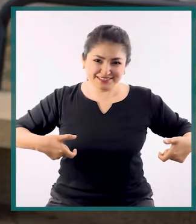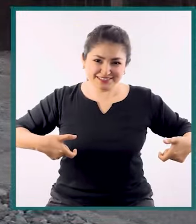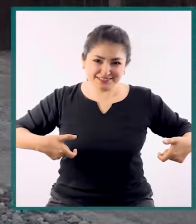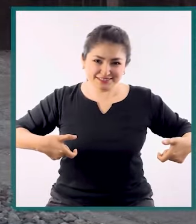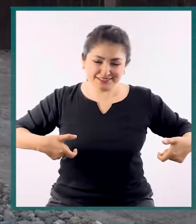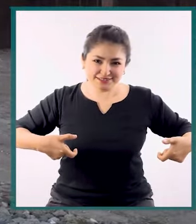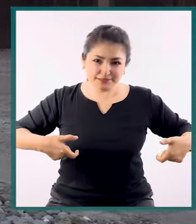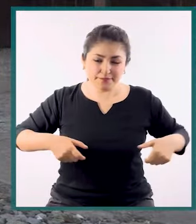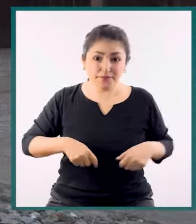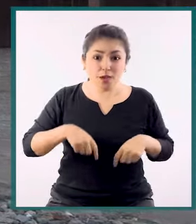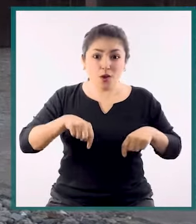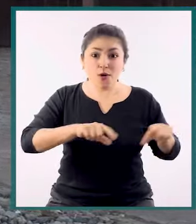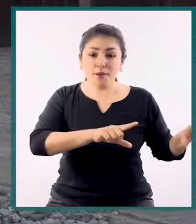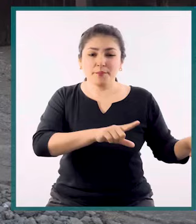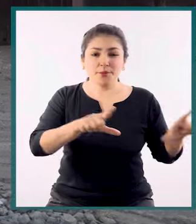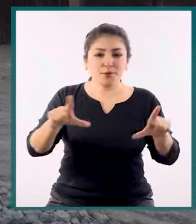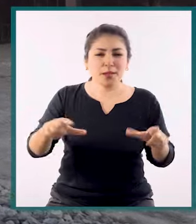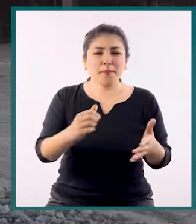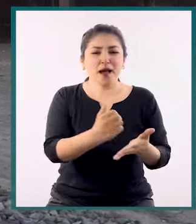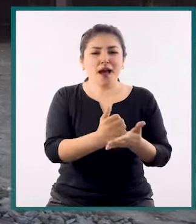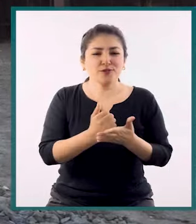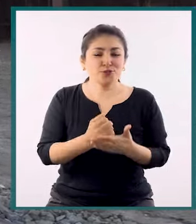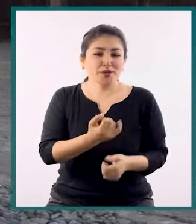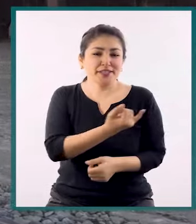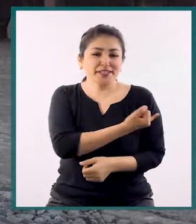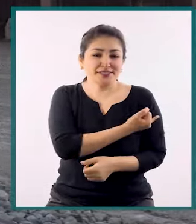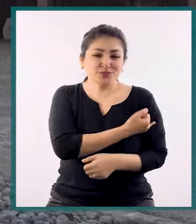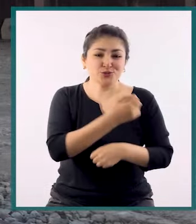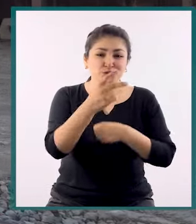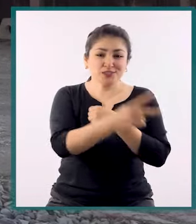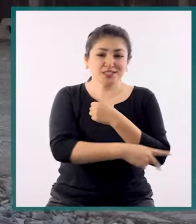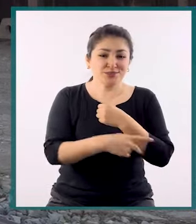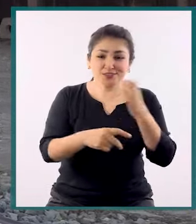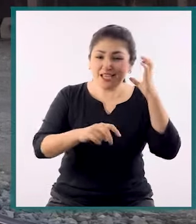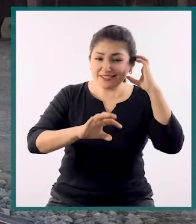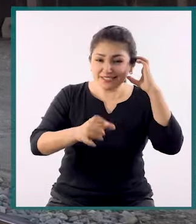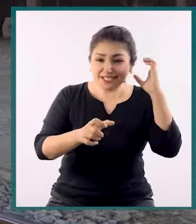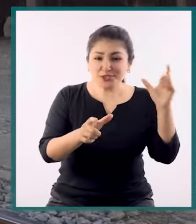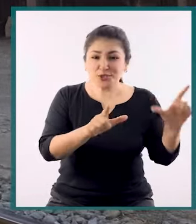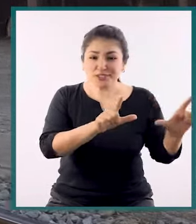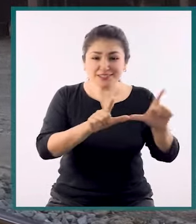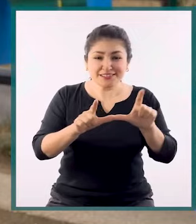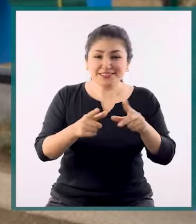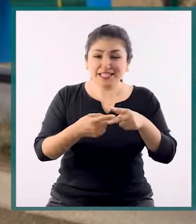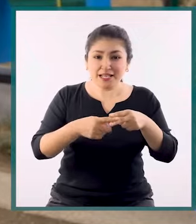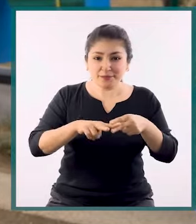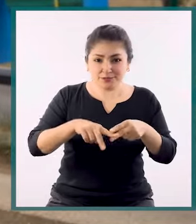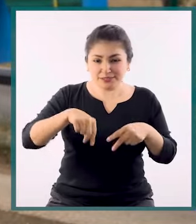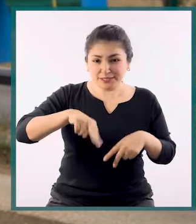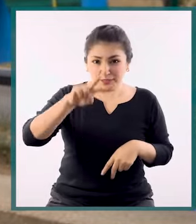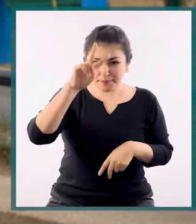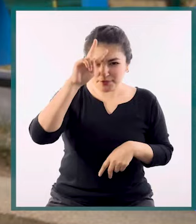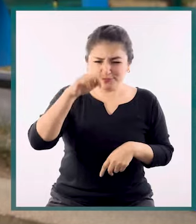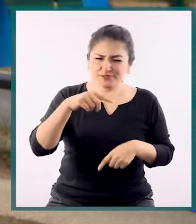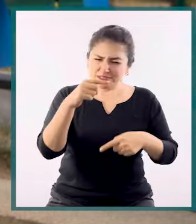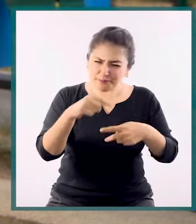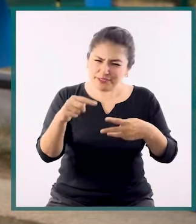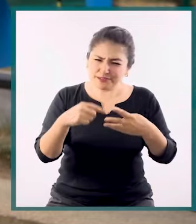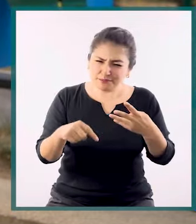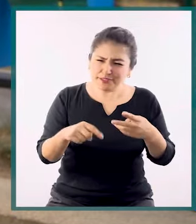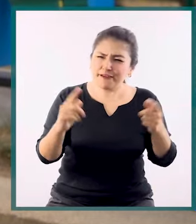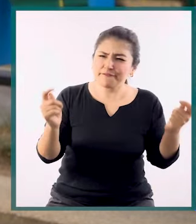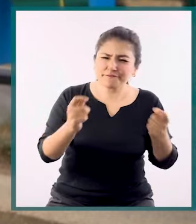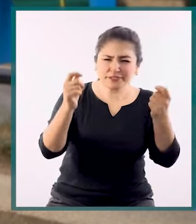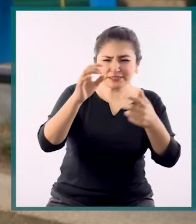bicentenario.gob.pe/fotografía. Este programa llega gracias a la señal del Instituto Nacional de Radio y Televisión del Perú. Semana a semana conoceremos más